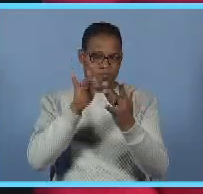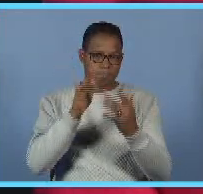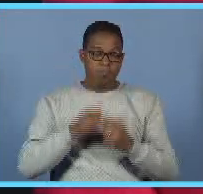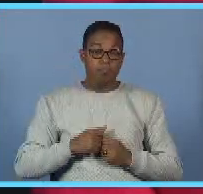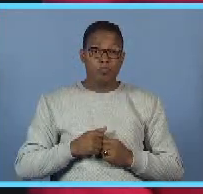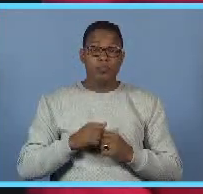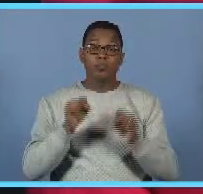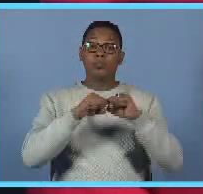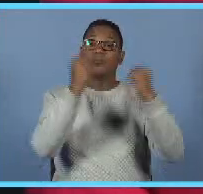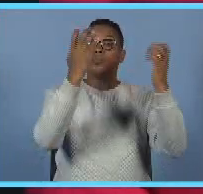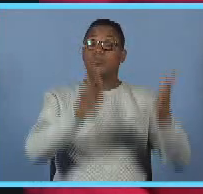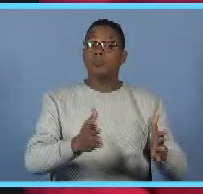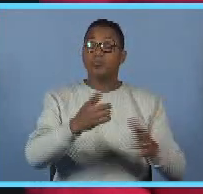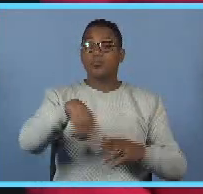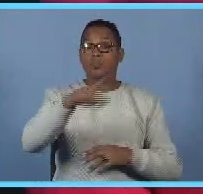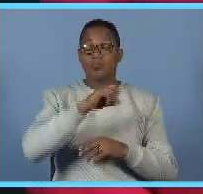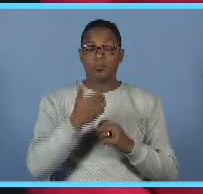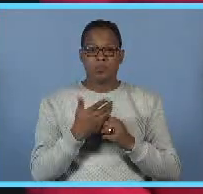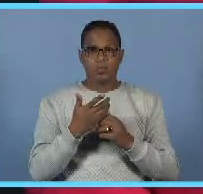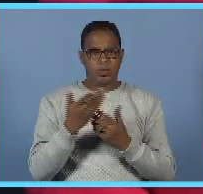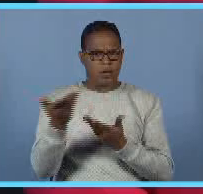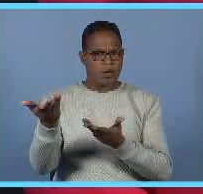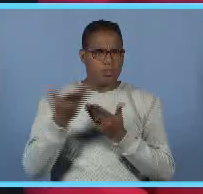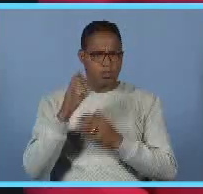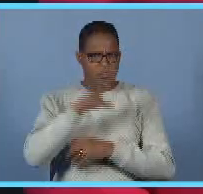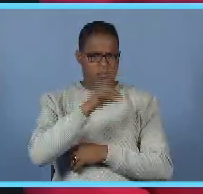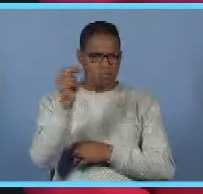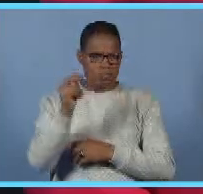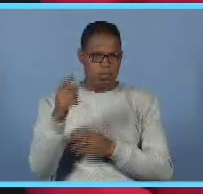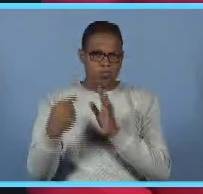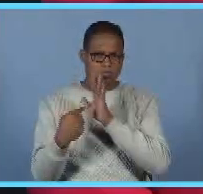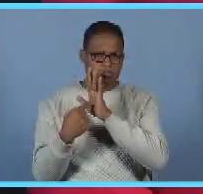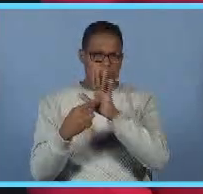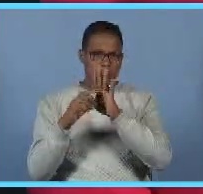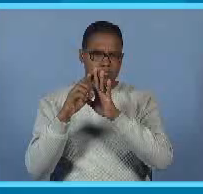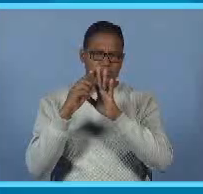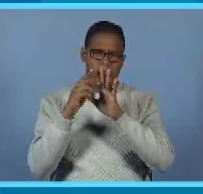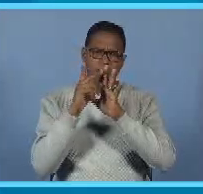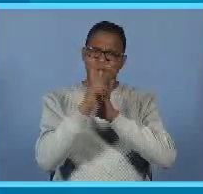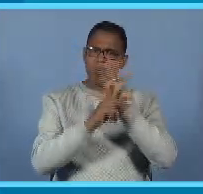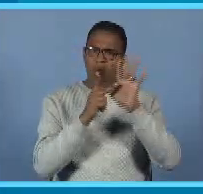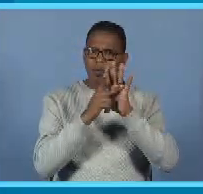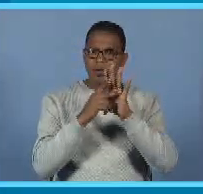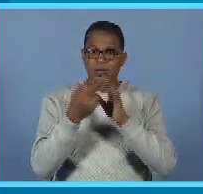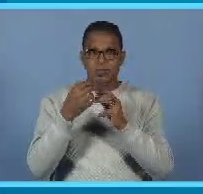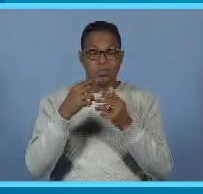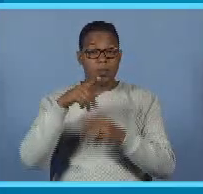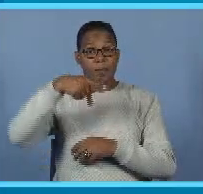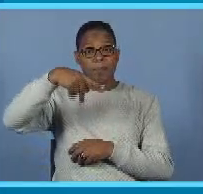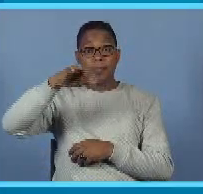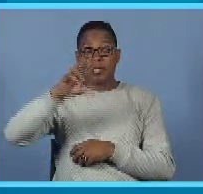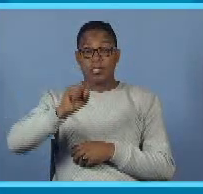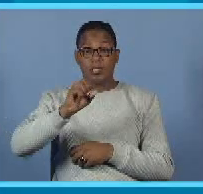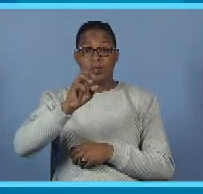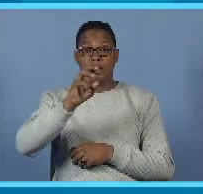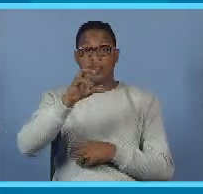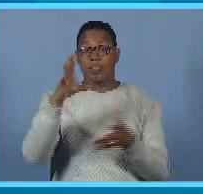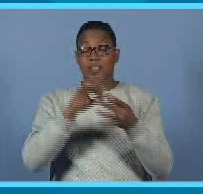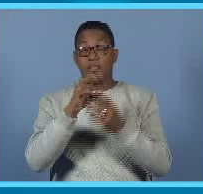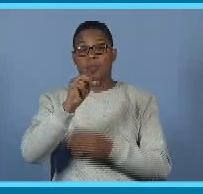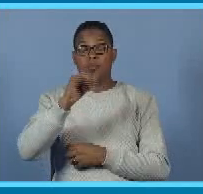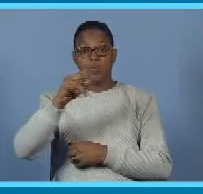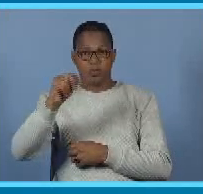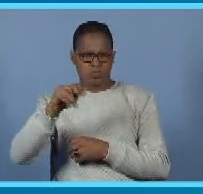ciudadano envió a Central de Noticias imágenes de las condiciones de la presa de Moción, esto es en la